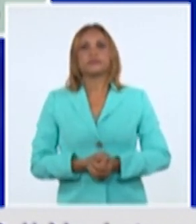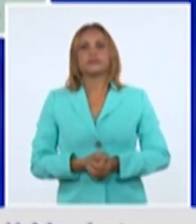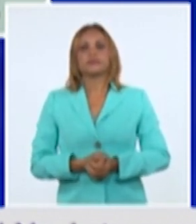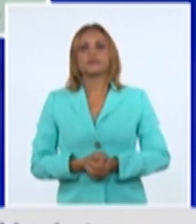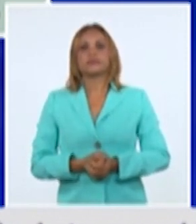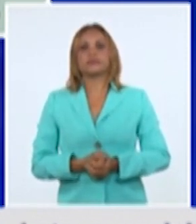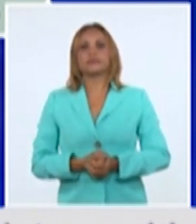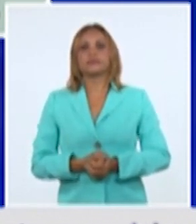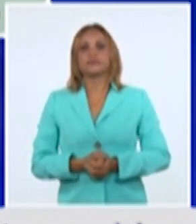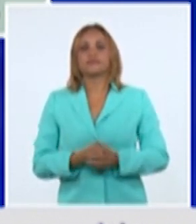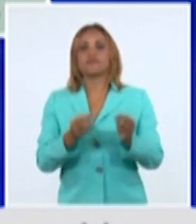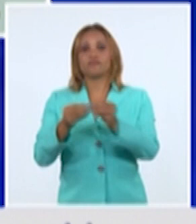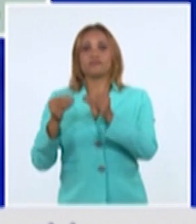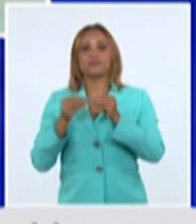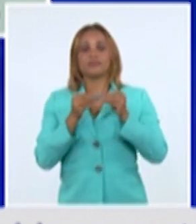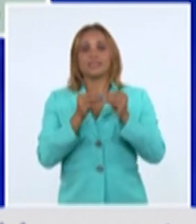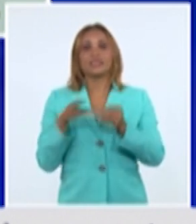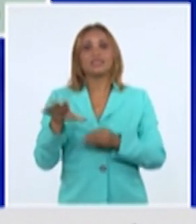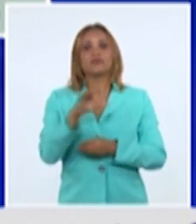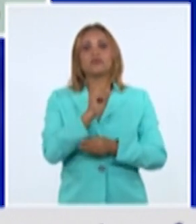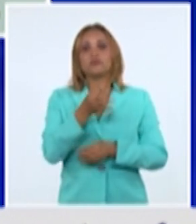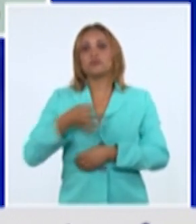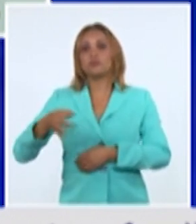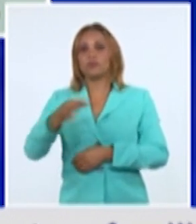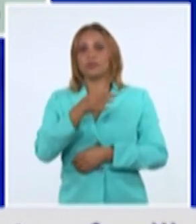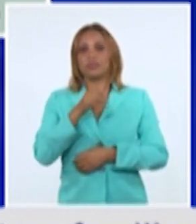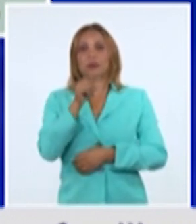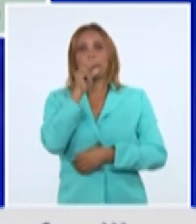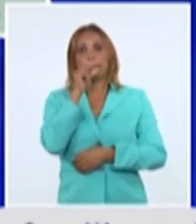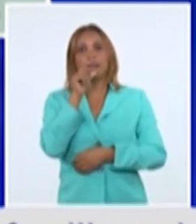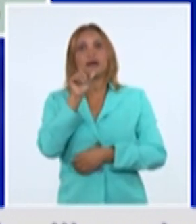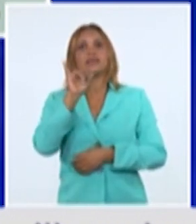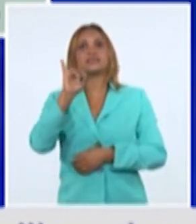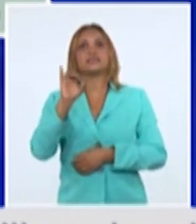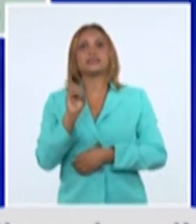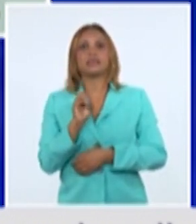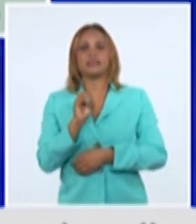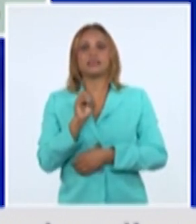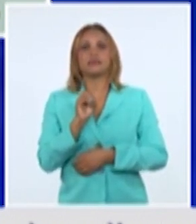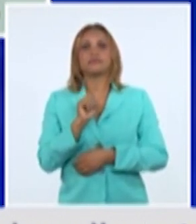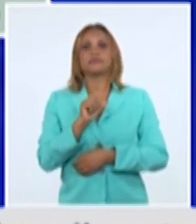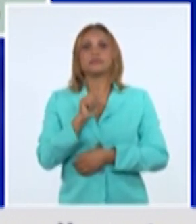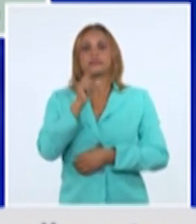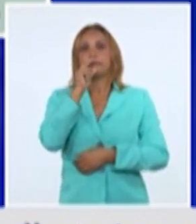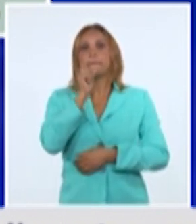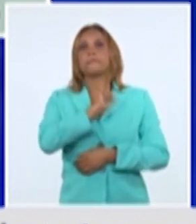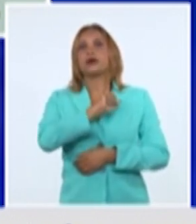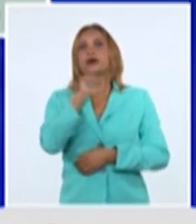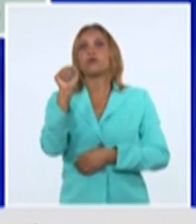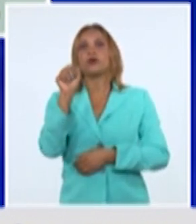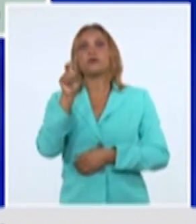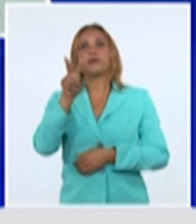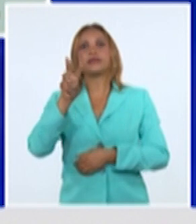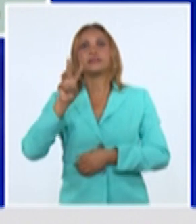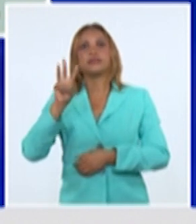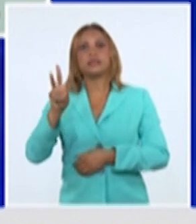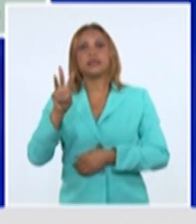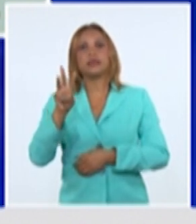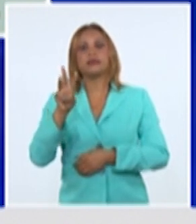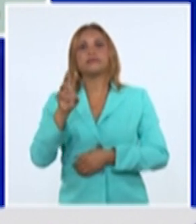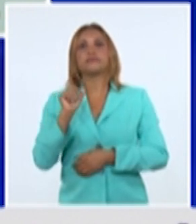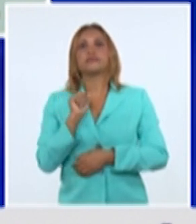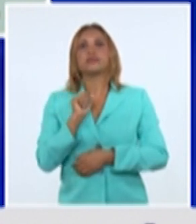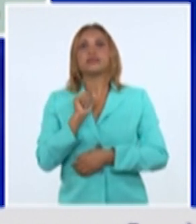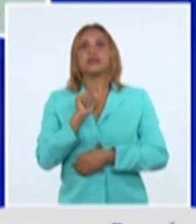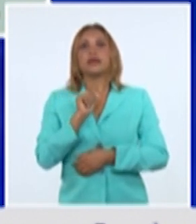transmisión presente en todos sus municipios. Banes hoy con 60 casos positivos, Báguano 23, Ibarra